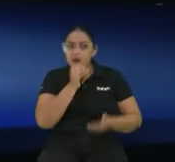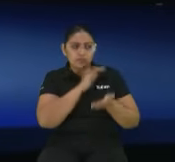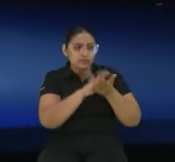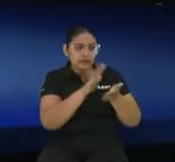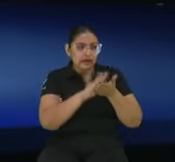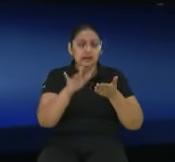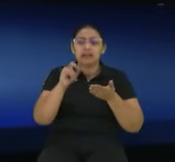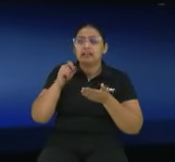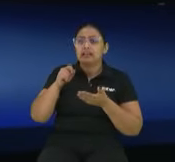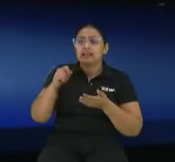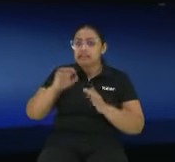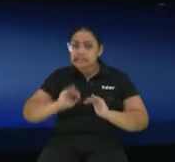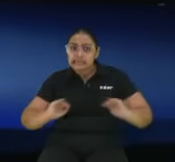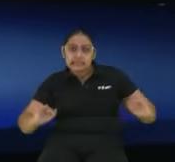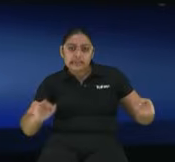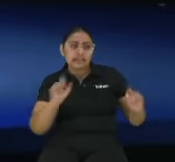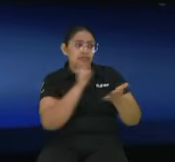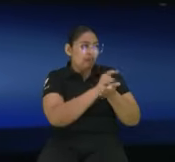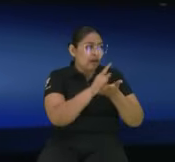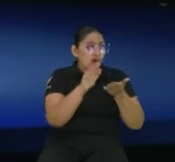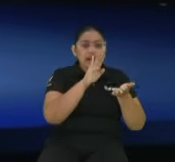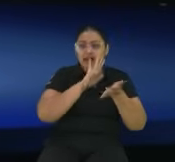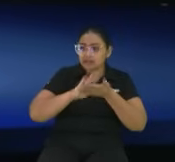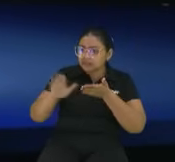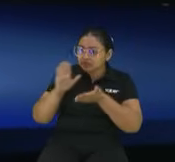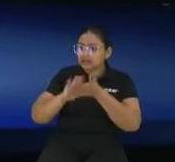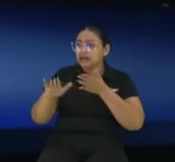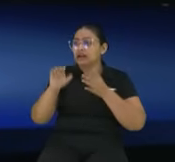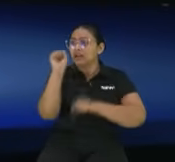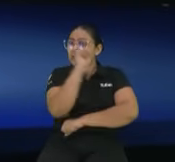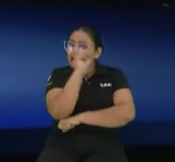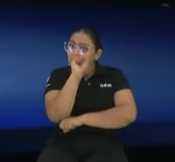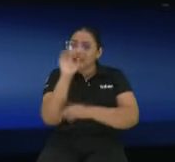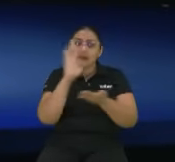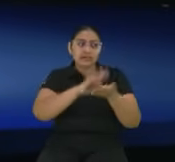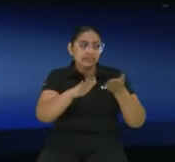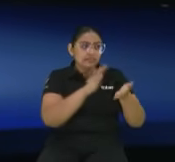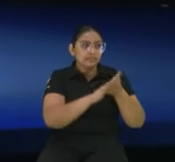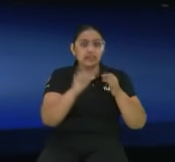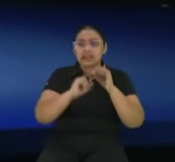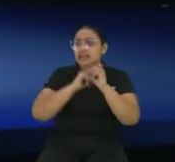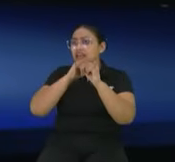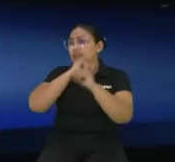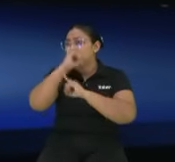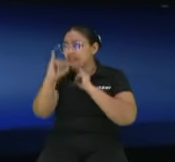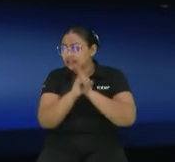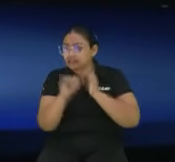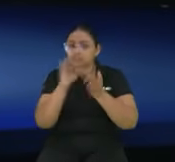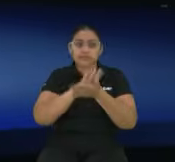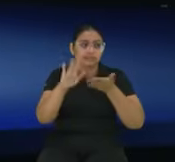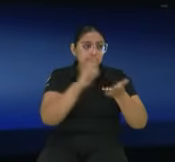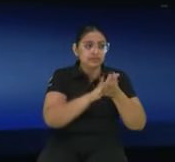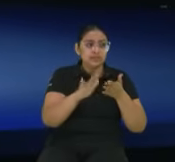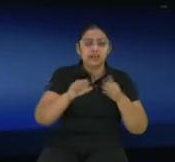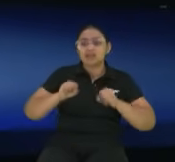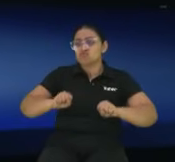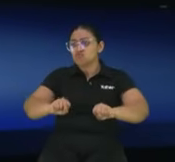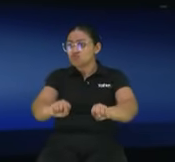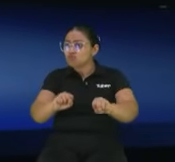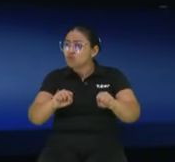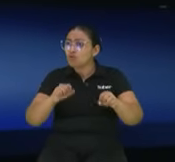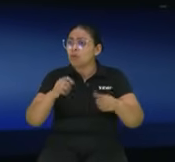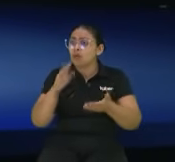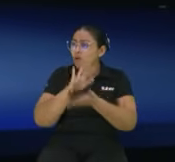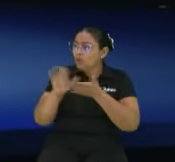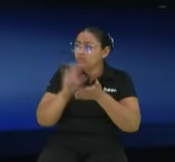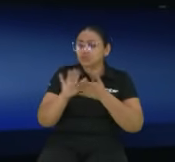los niños amor el internet amor la cuota del carro amor te olvidaste el seguro Amor fuiste a hacer las compras Ah llega un tiempo que dice Mirá